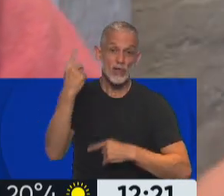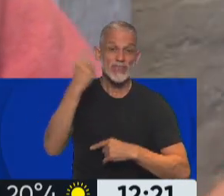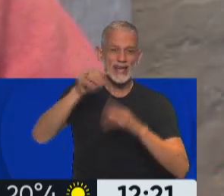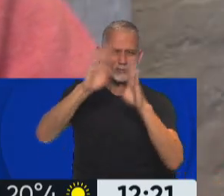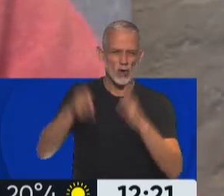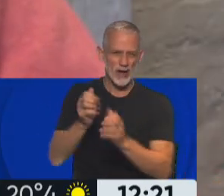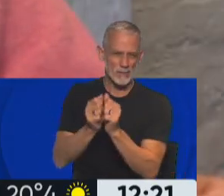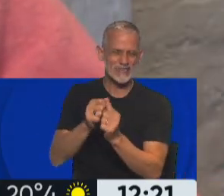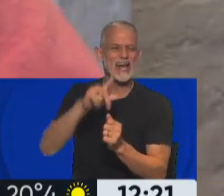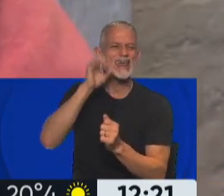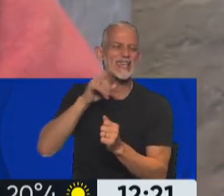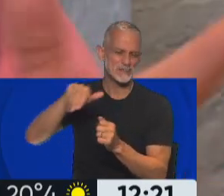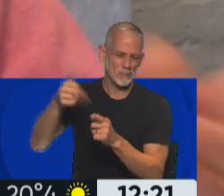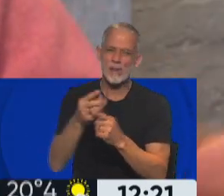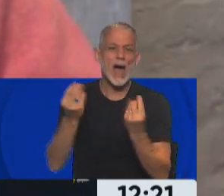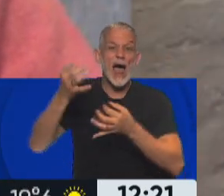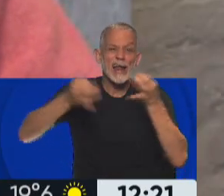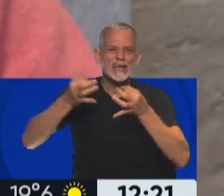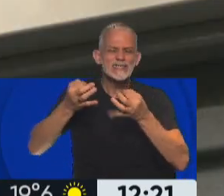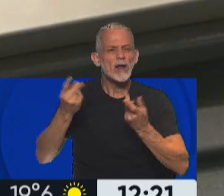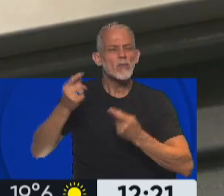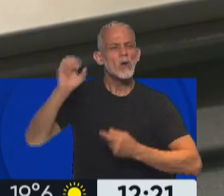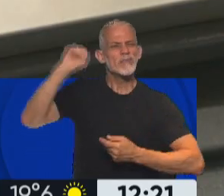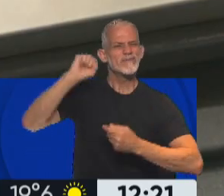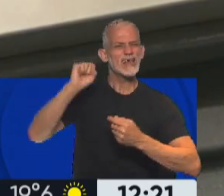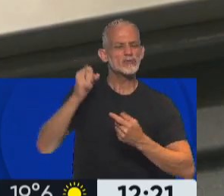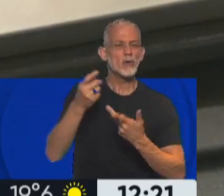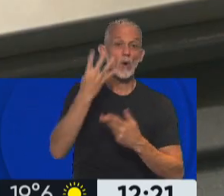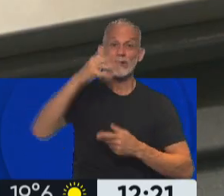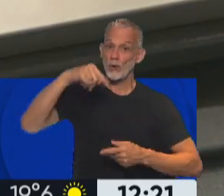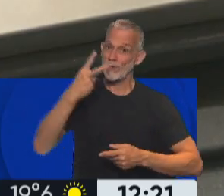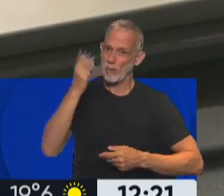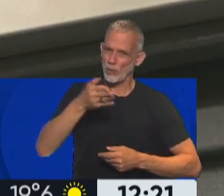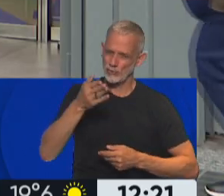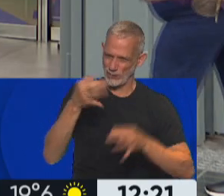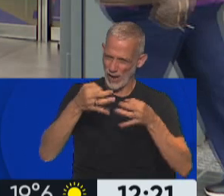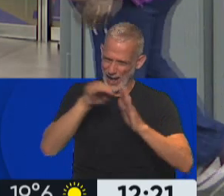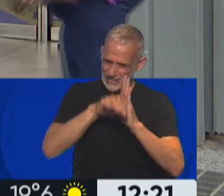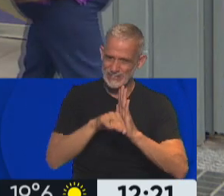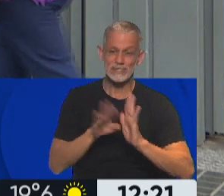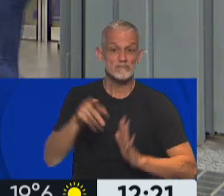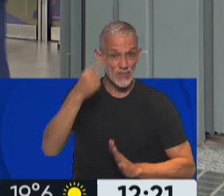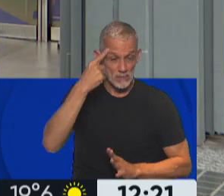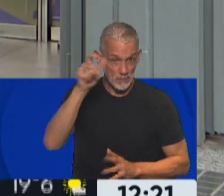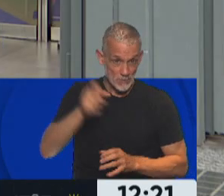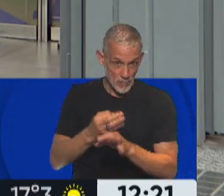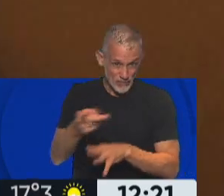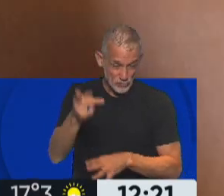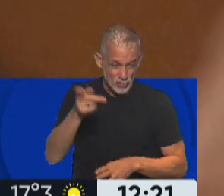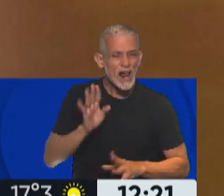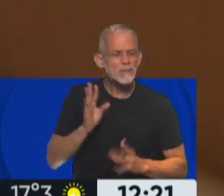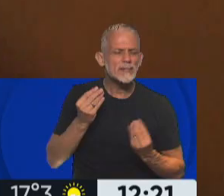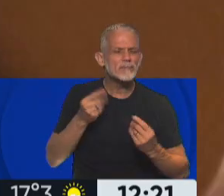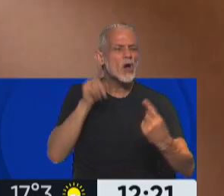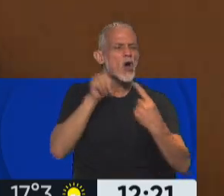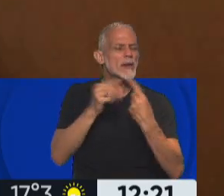consultora Ledesma, al analizar el IPC de agosto, que fue del 4,2%. Consideró también que si el objetivo